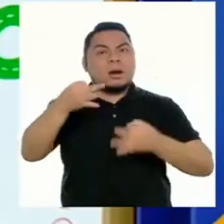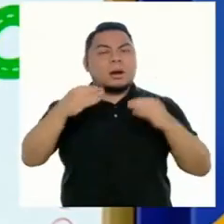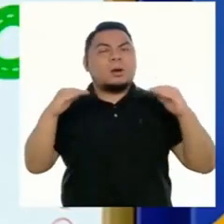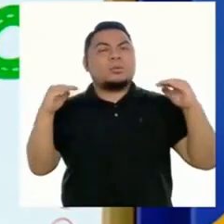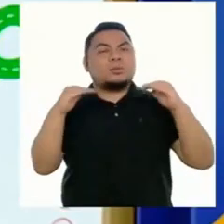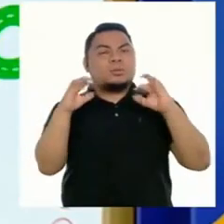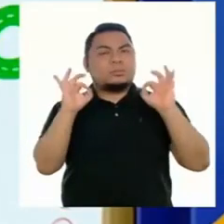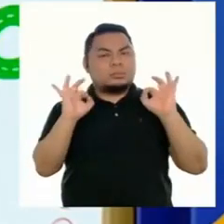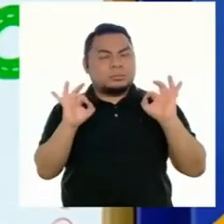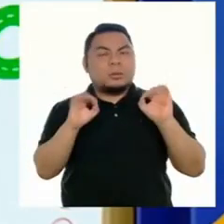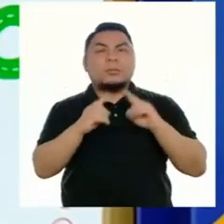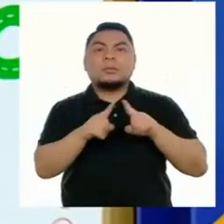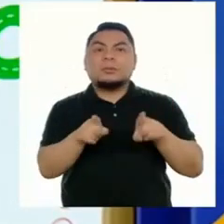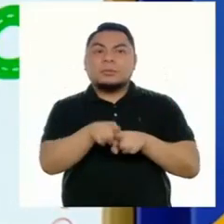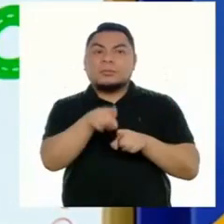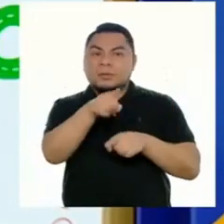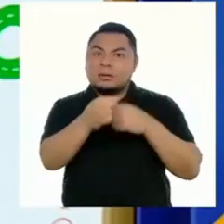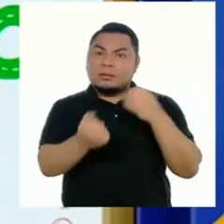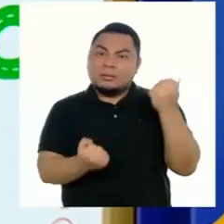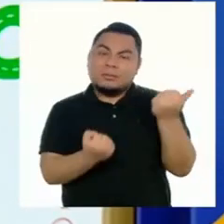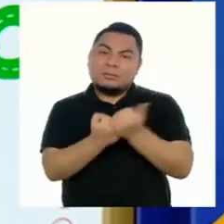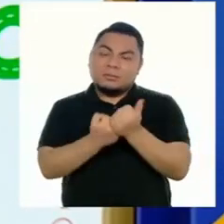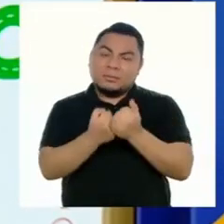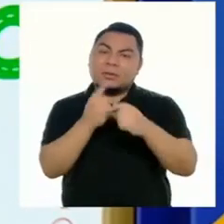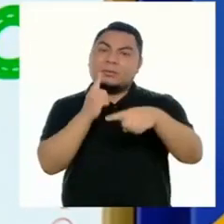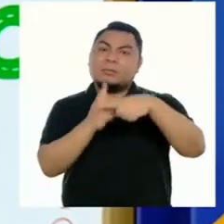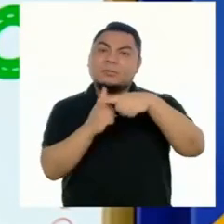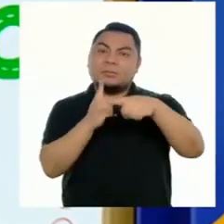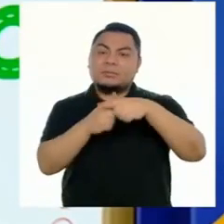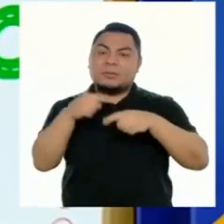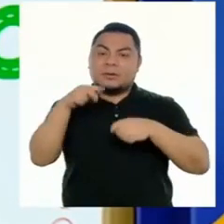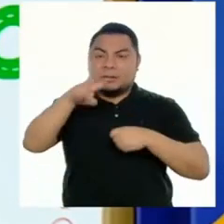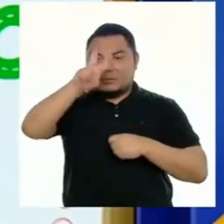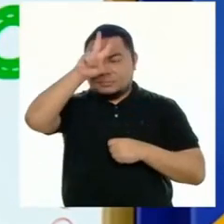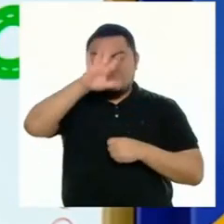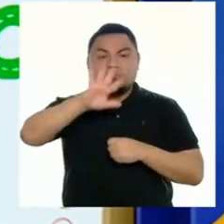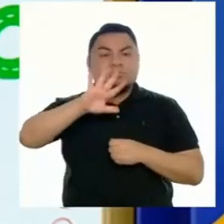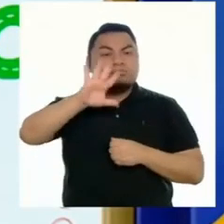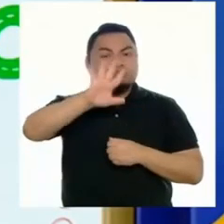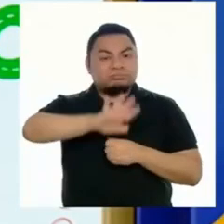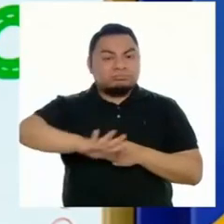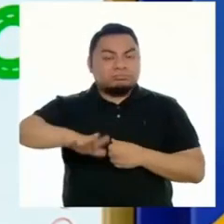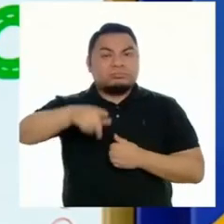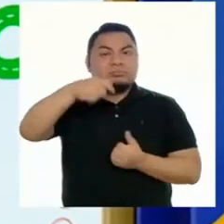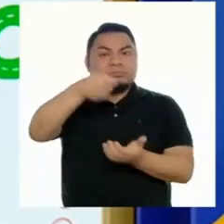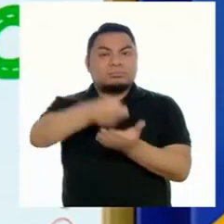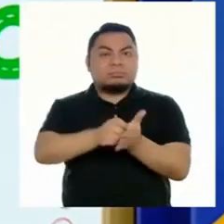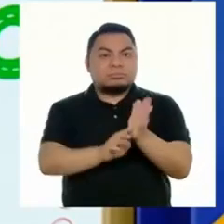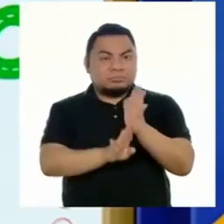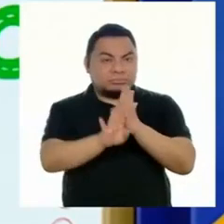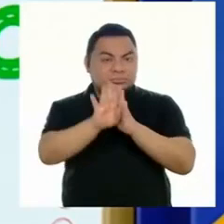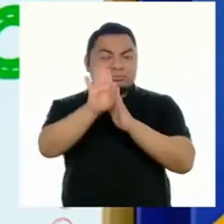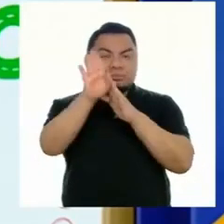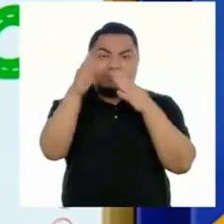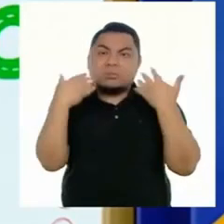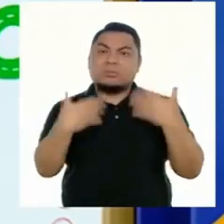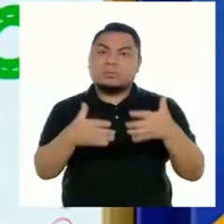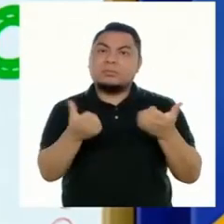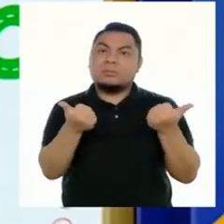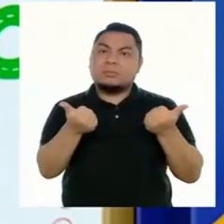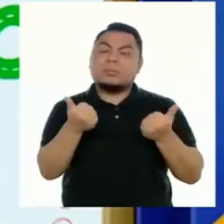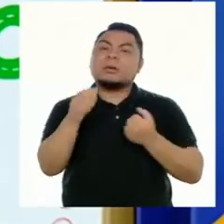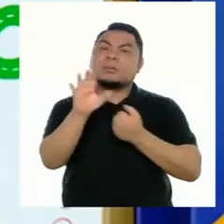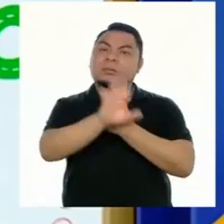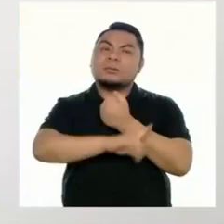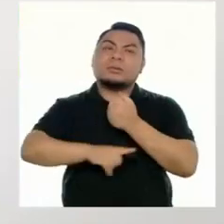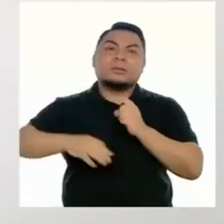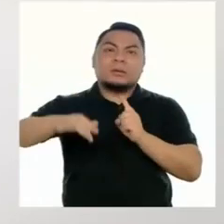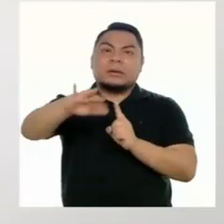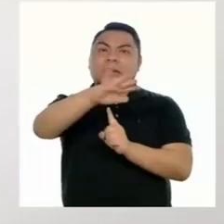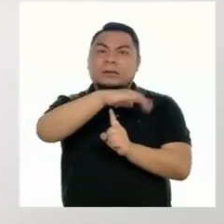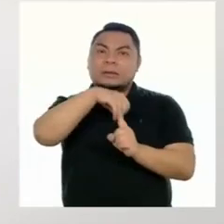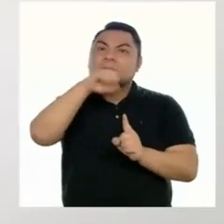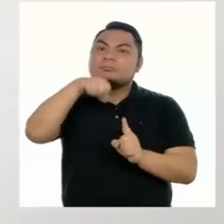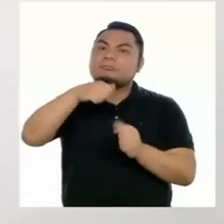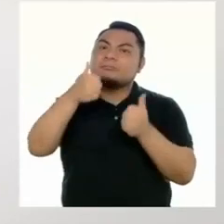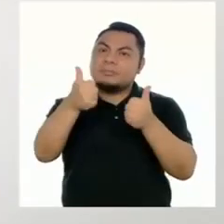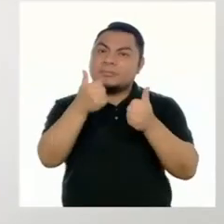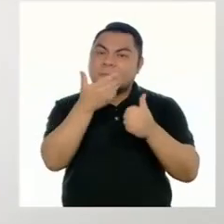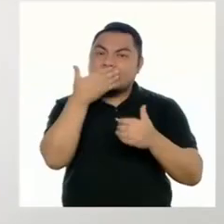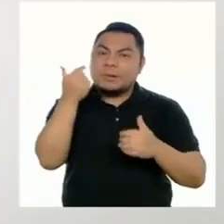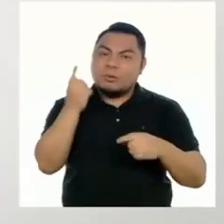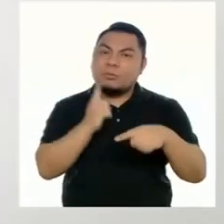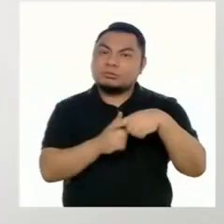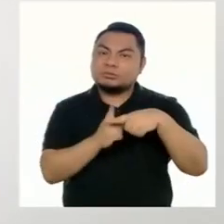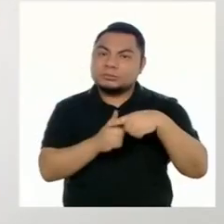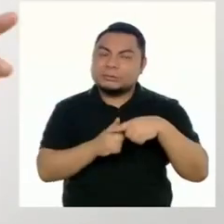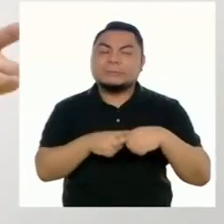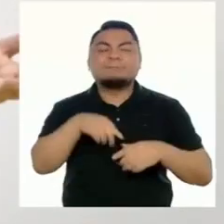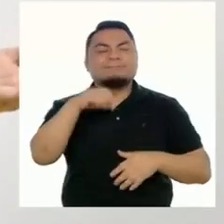sino porque aporta positivamente a nuestro país. Es una súper inversión apostar por la naturaleza. Ahora